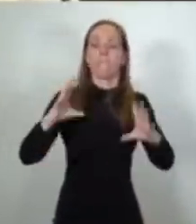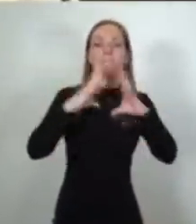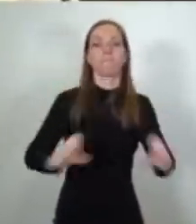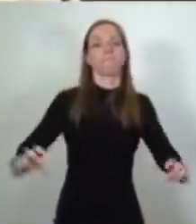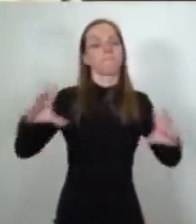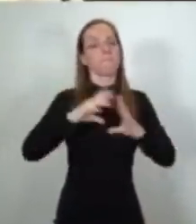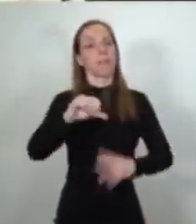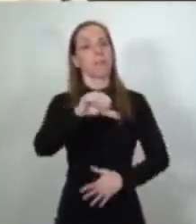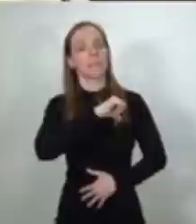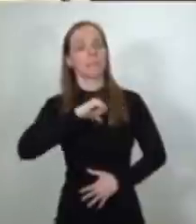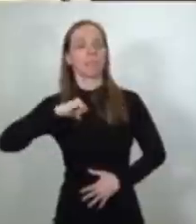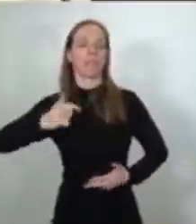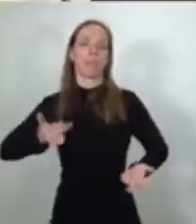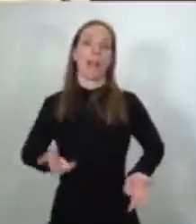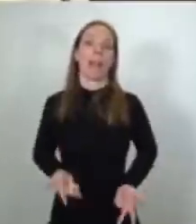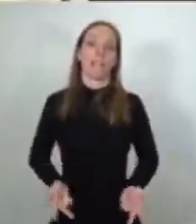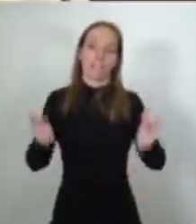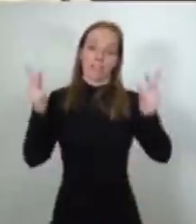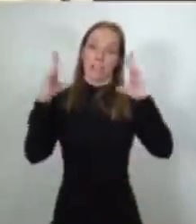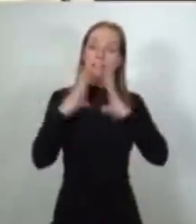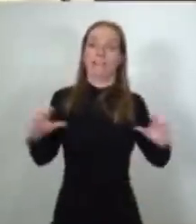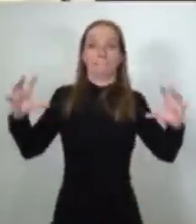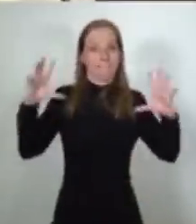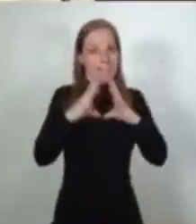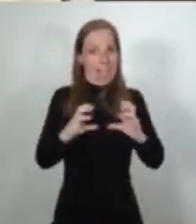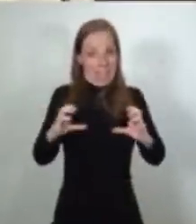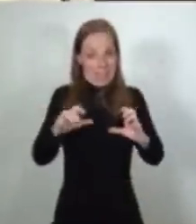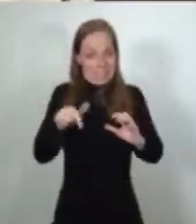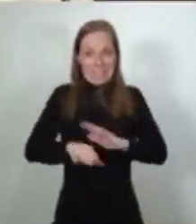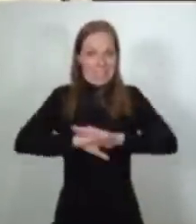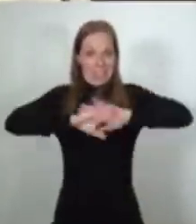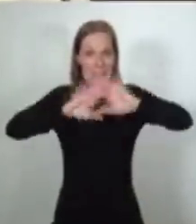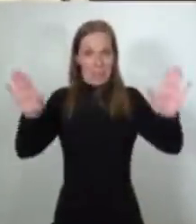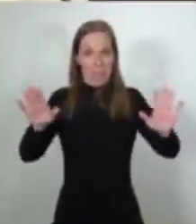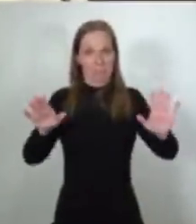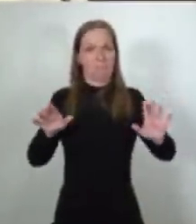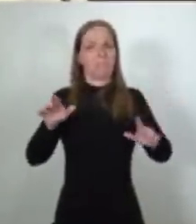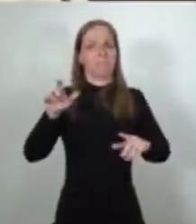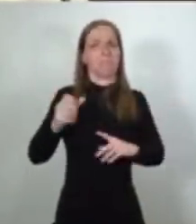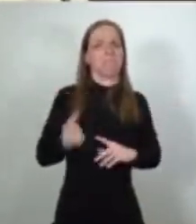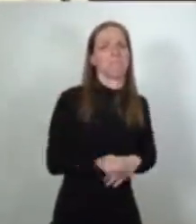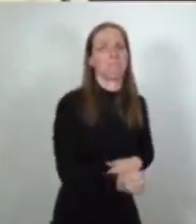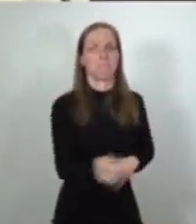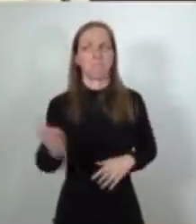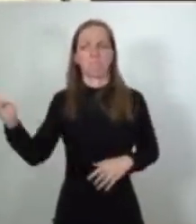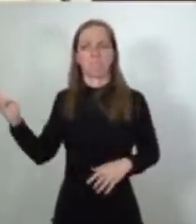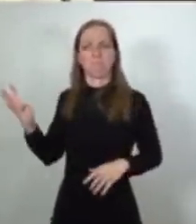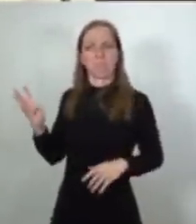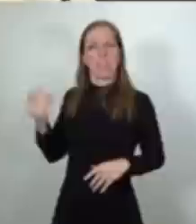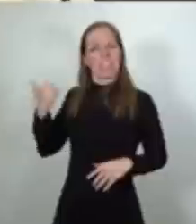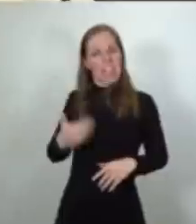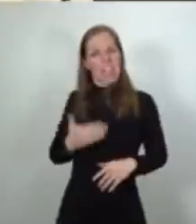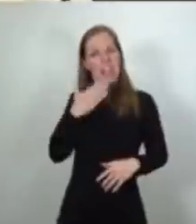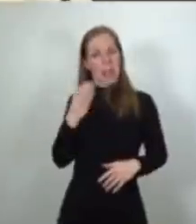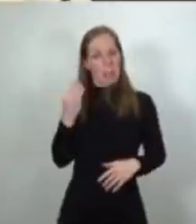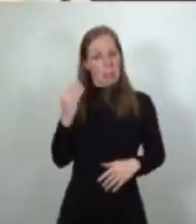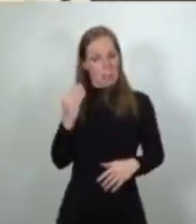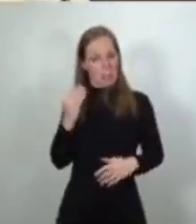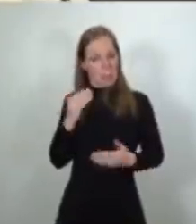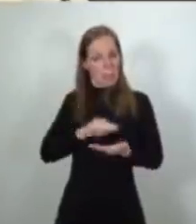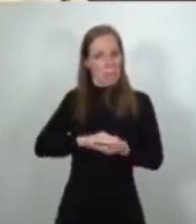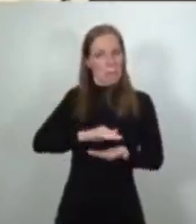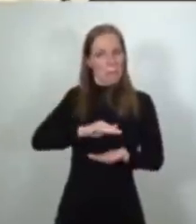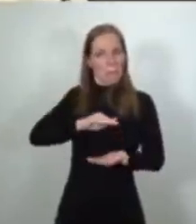libertad han balbucido mis labios, aunque alrededor hubiese sentido, desde la cuna ya, el ruido de